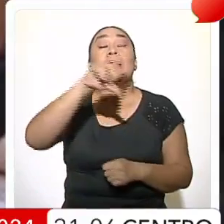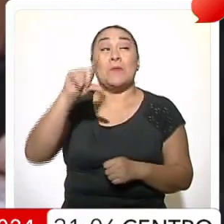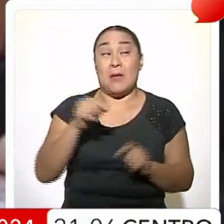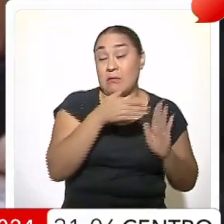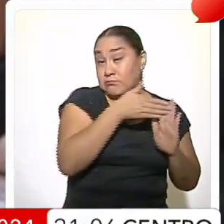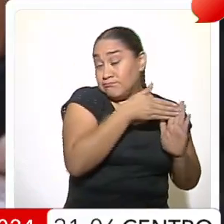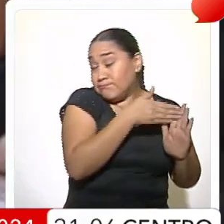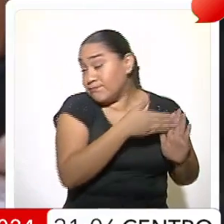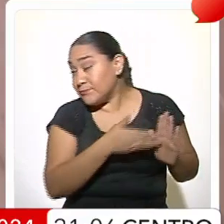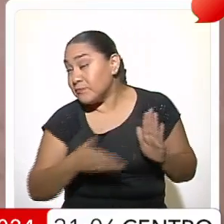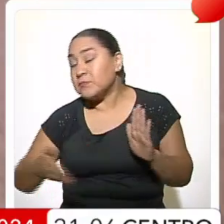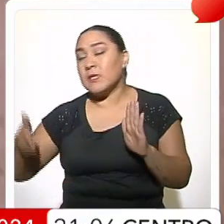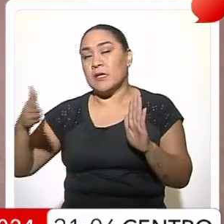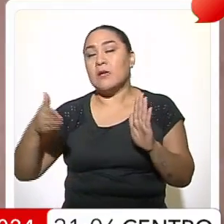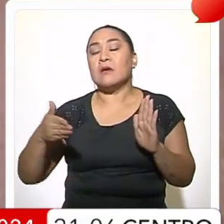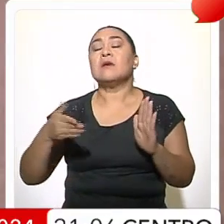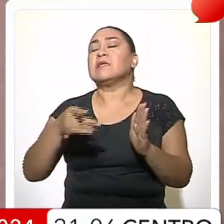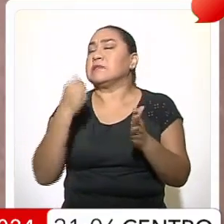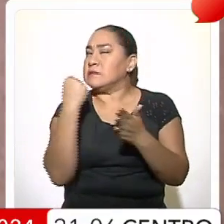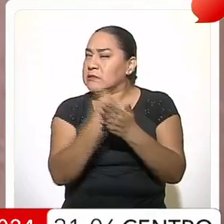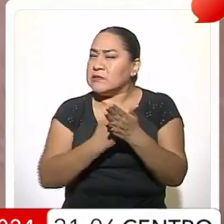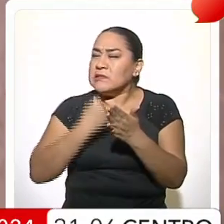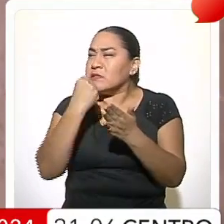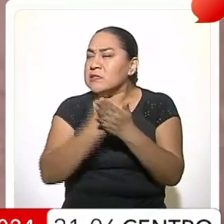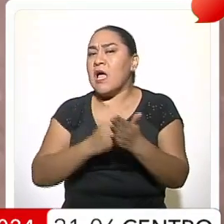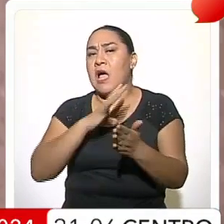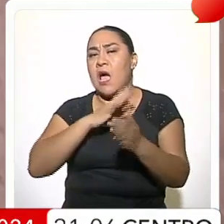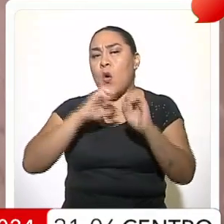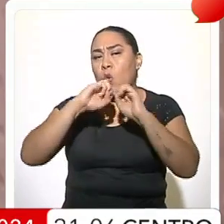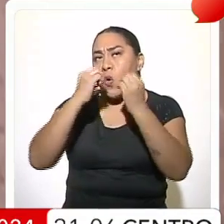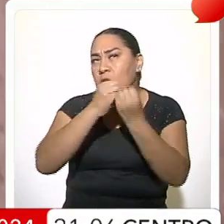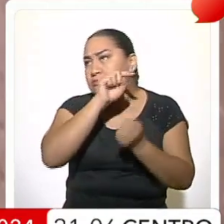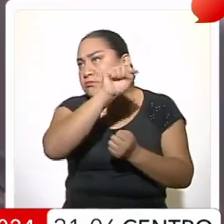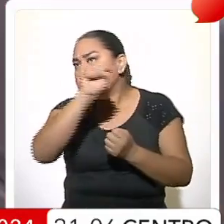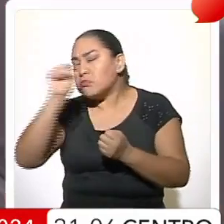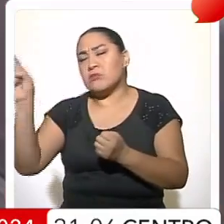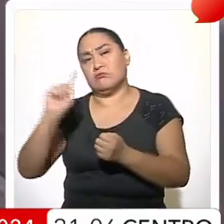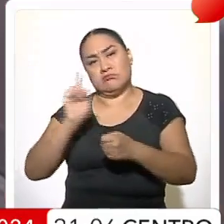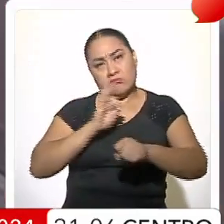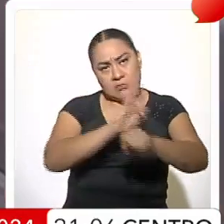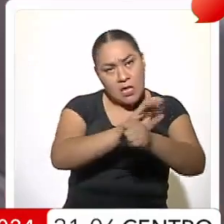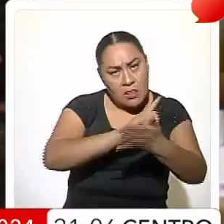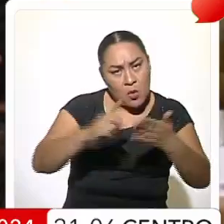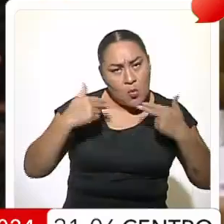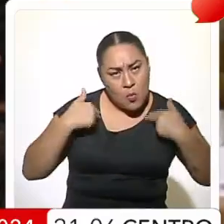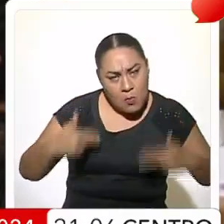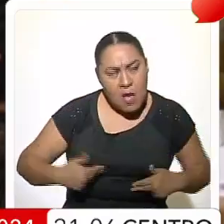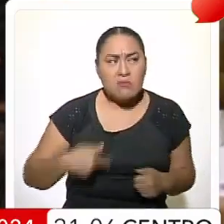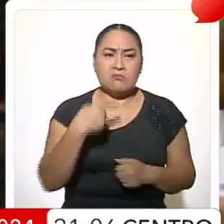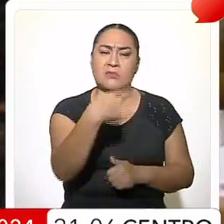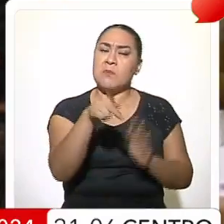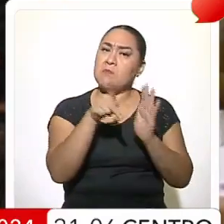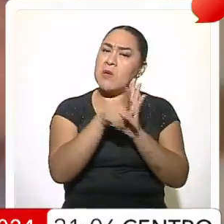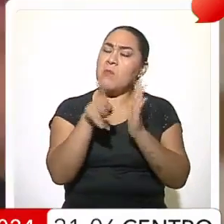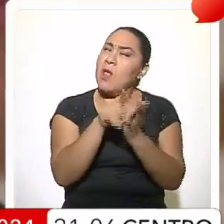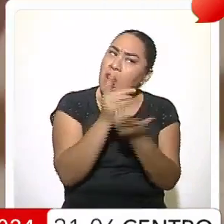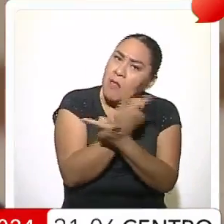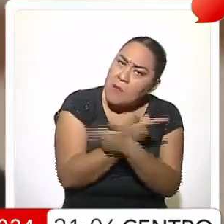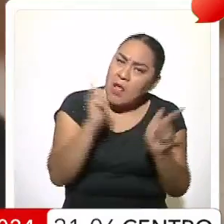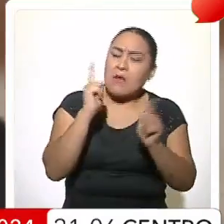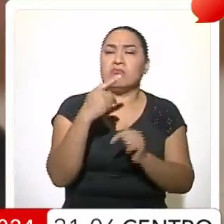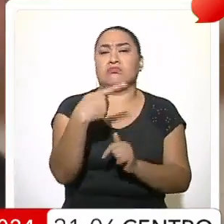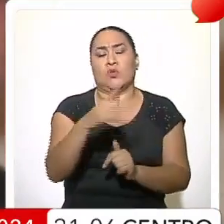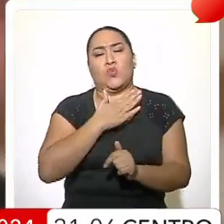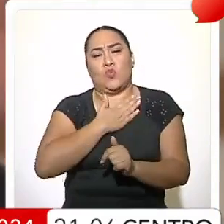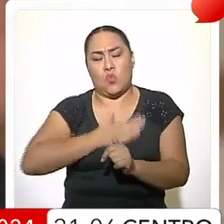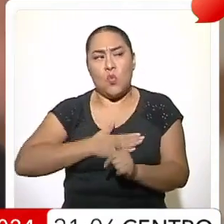ese entonces en causa de lucha de decenas de organizaciones en favor de los derechos humanos, la libertad de prensa y democracia, así como